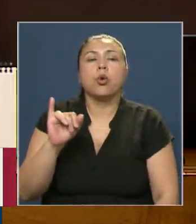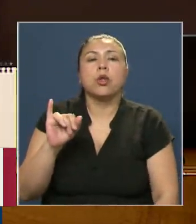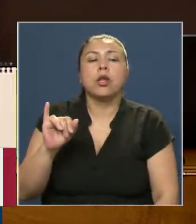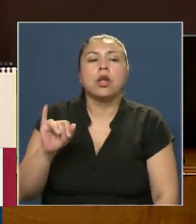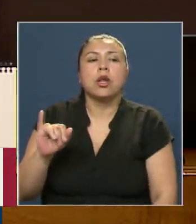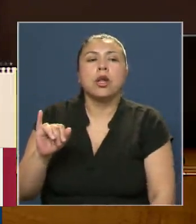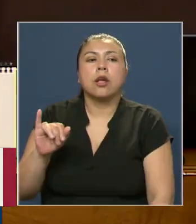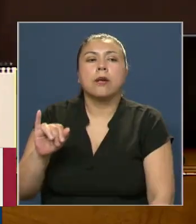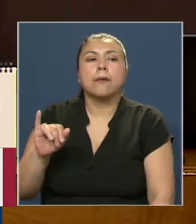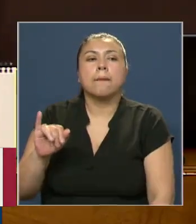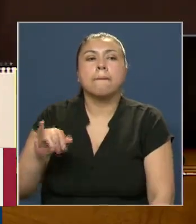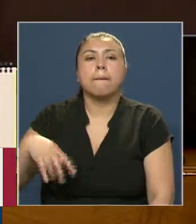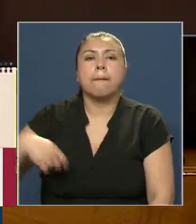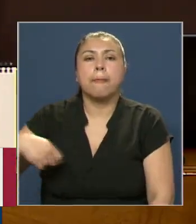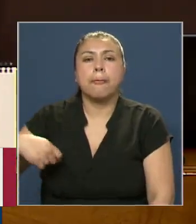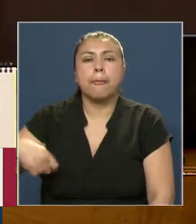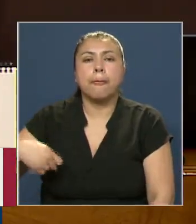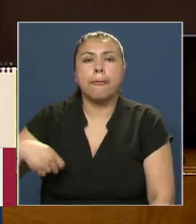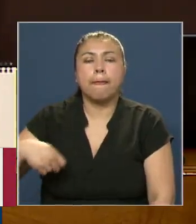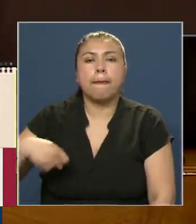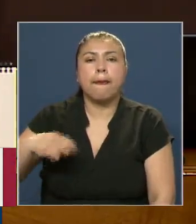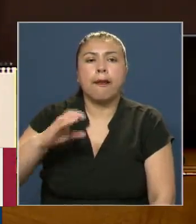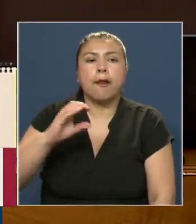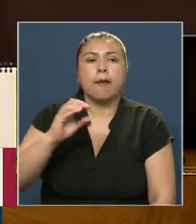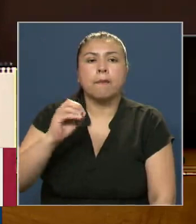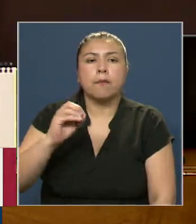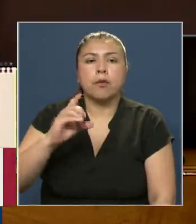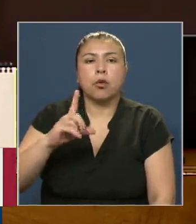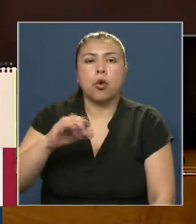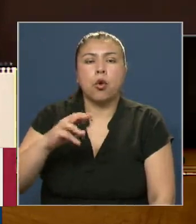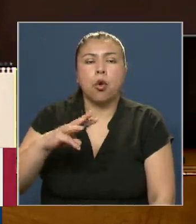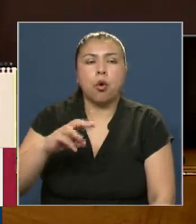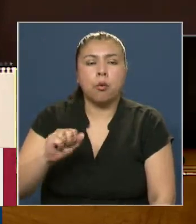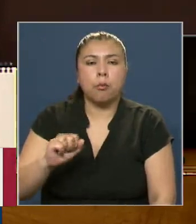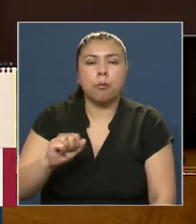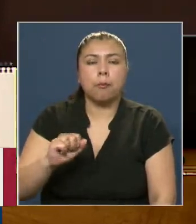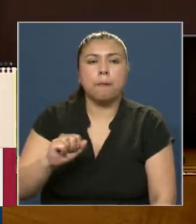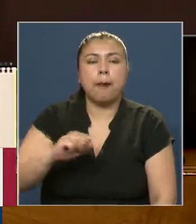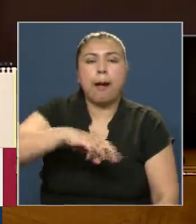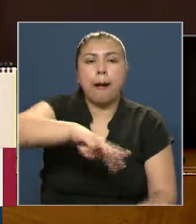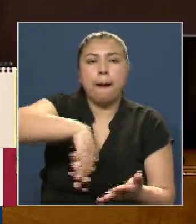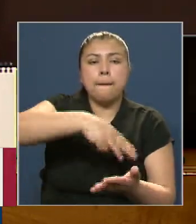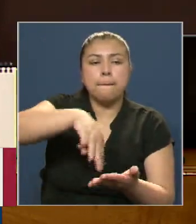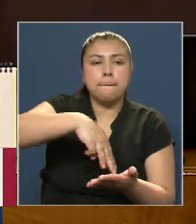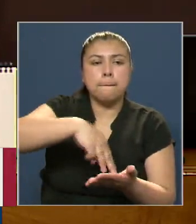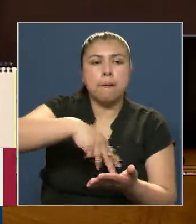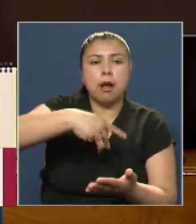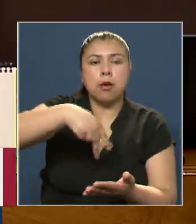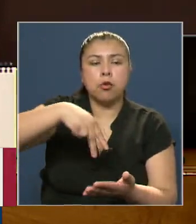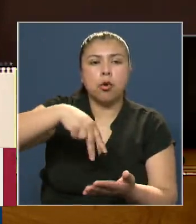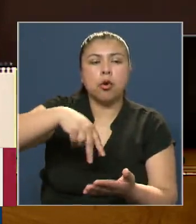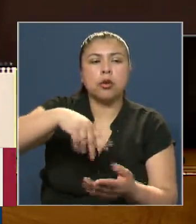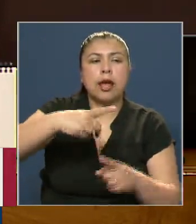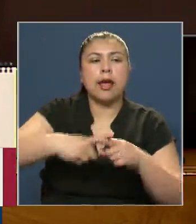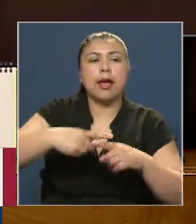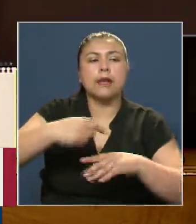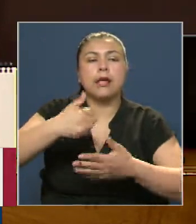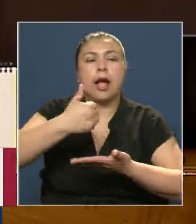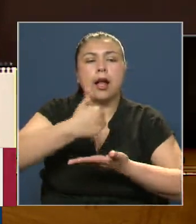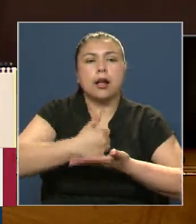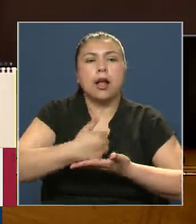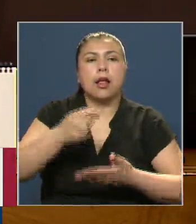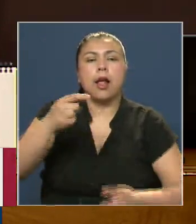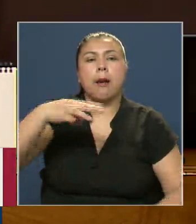Coloma, tiene la palabra el representante del Maule Norte y exalcalde de Curicó, diputado Celso